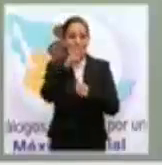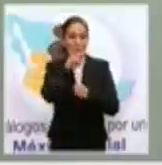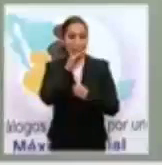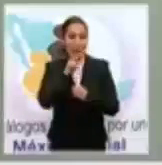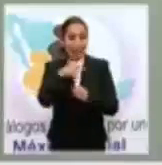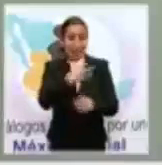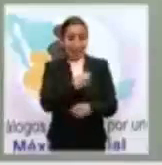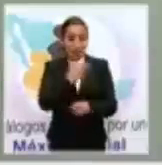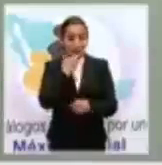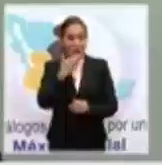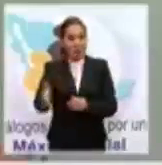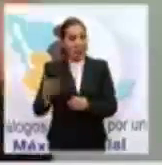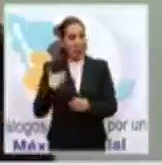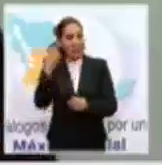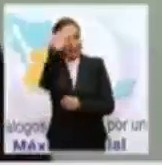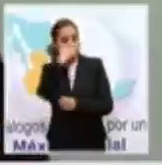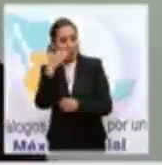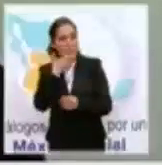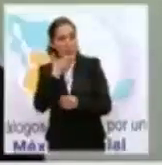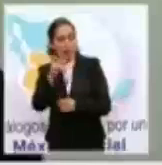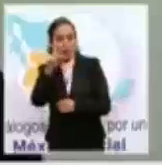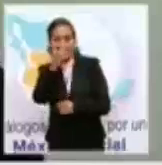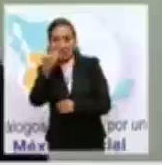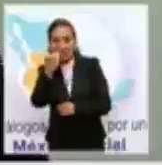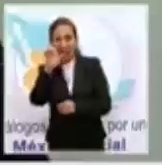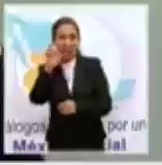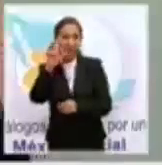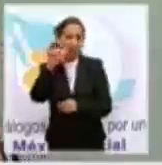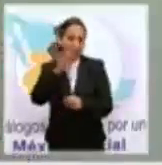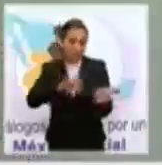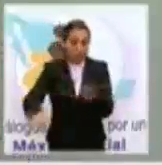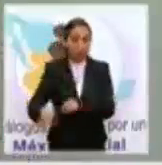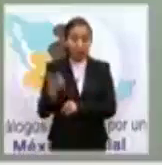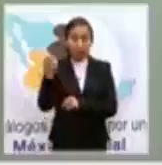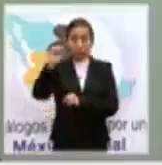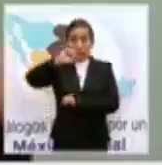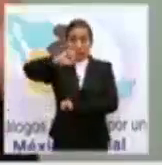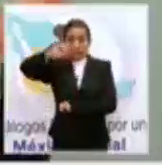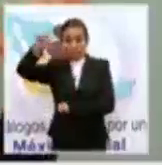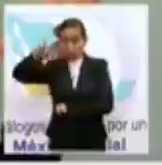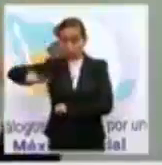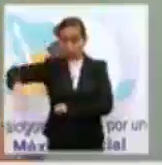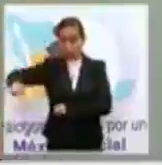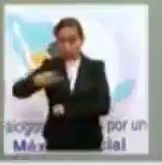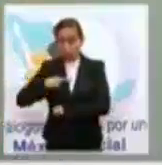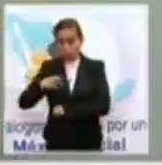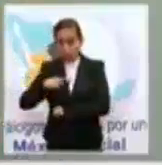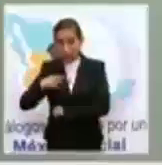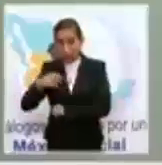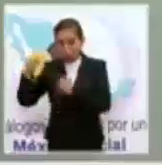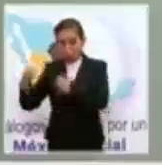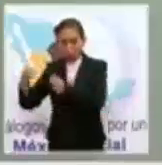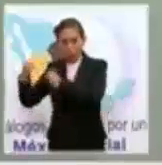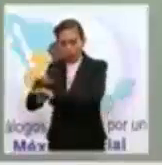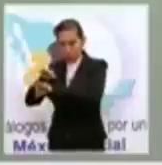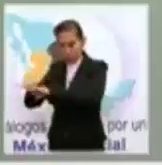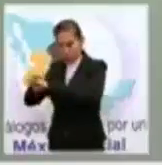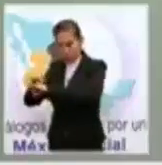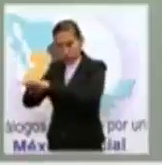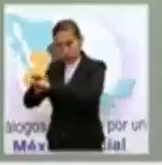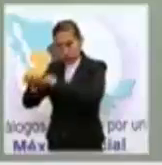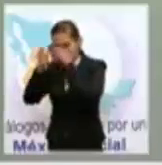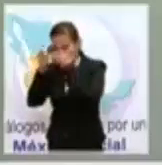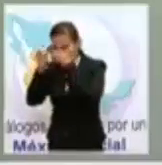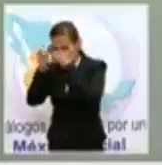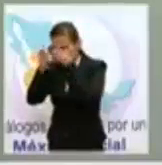pruebas Enlace o cualquier otra, PISA. Y los profesionistas son la población ocupada, los que suelen